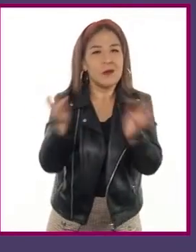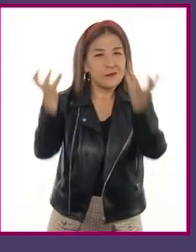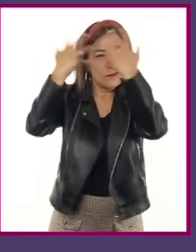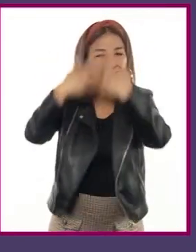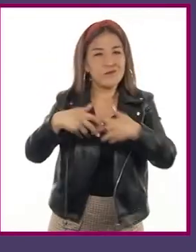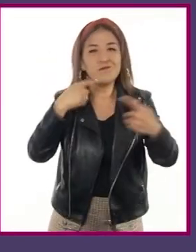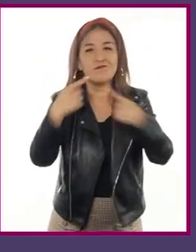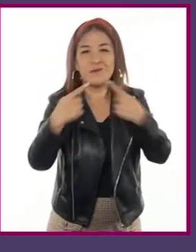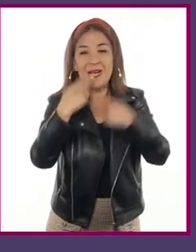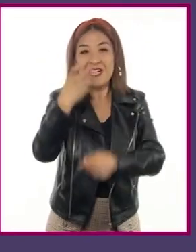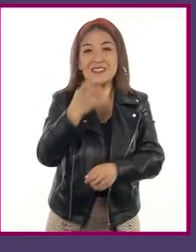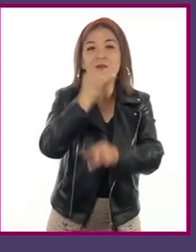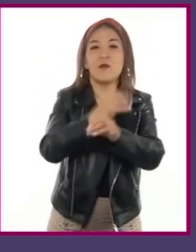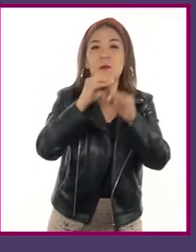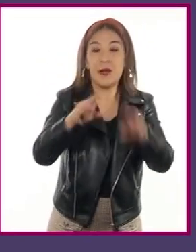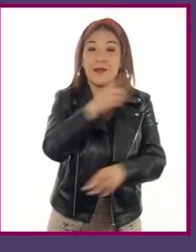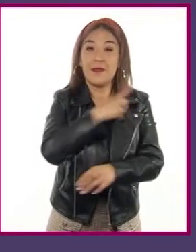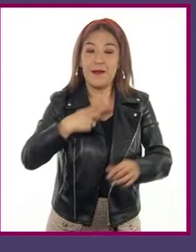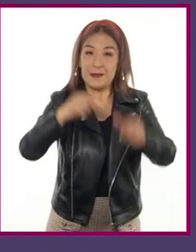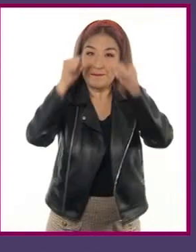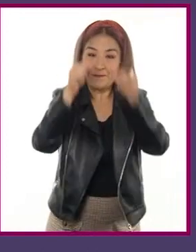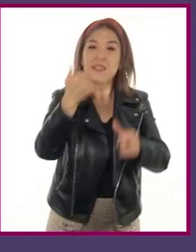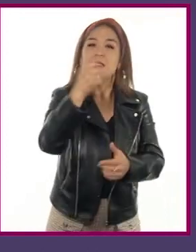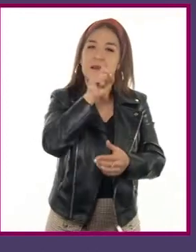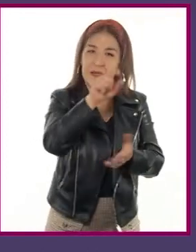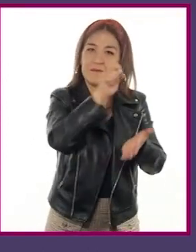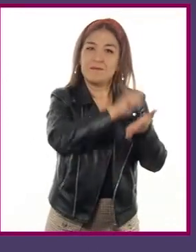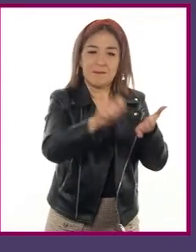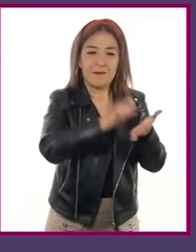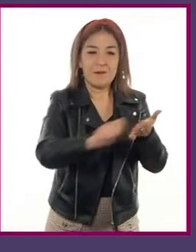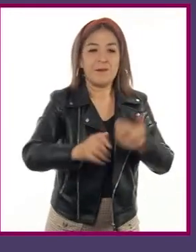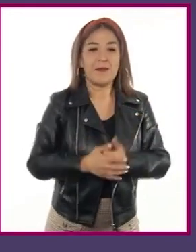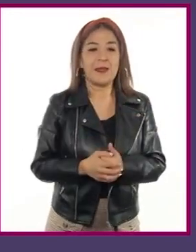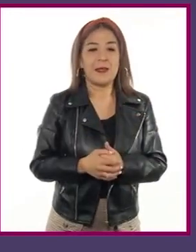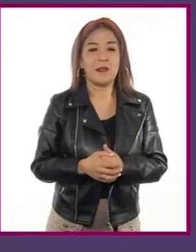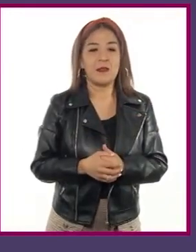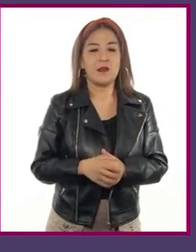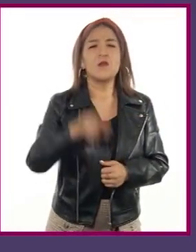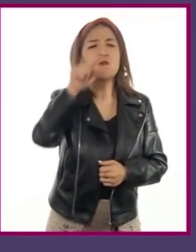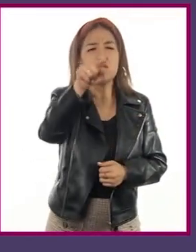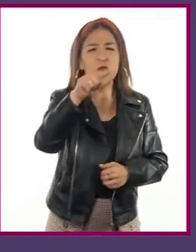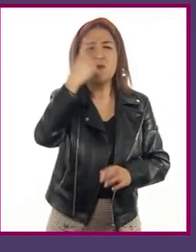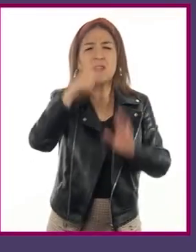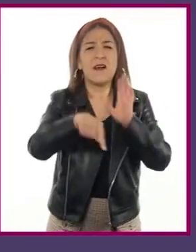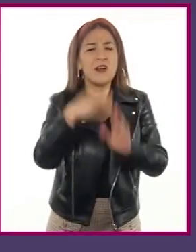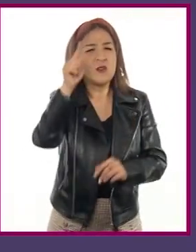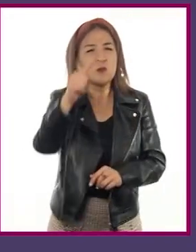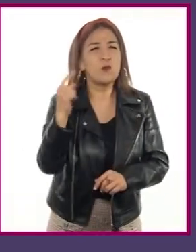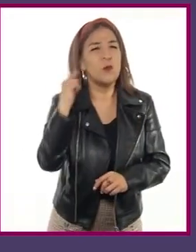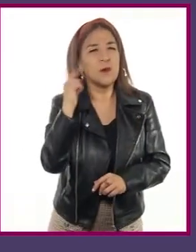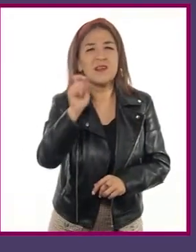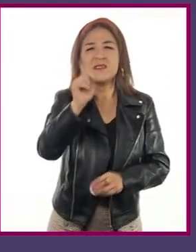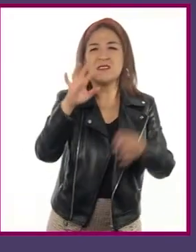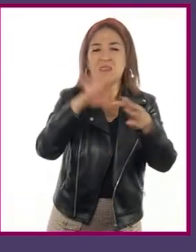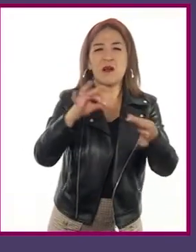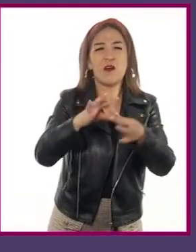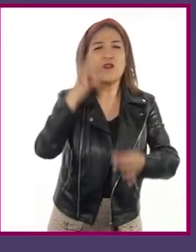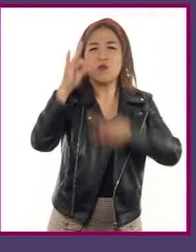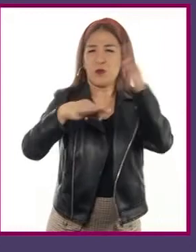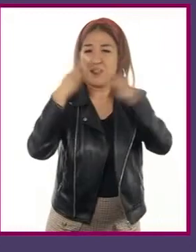que pongan mucha atención y tomen nota. Víctor, ¿alguna vez has escuchado hablar de las noticias falsas o fake